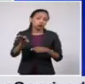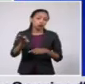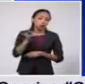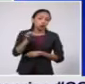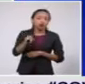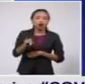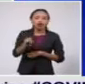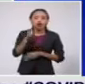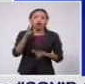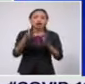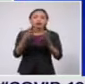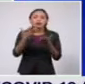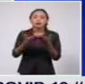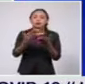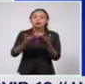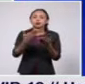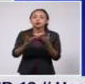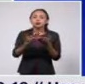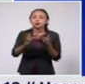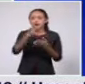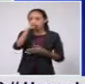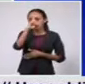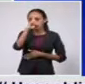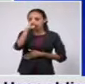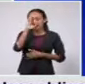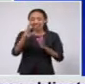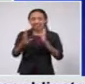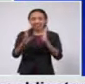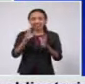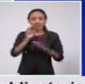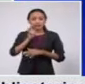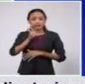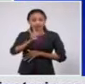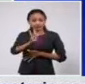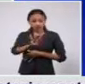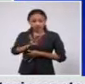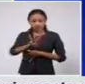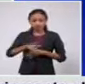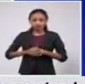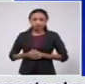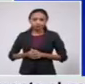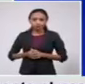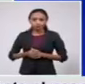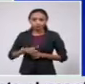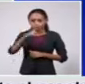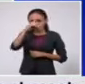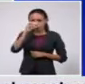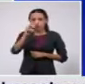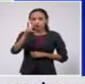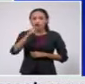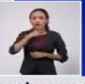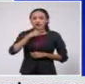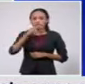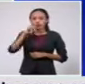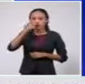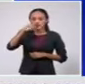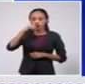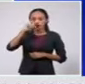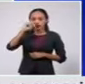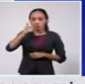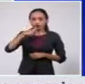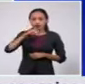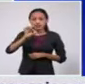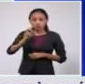con el ensayo clínico fase 3 de Soberana 02, porque realmente es